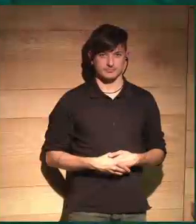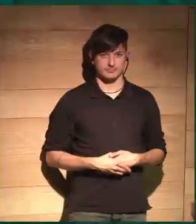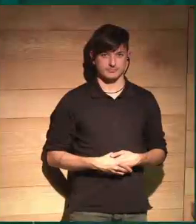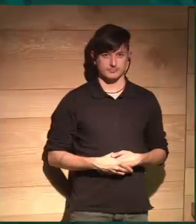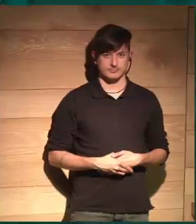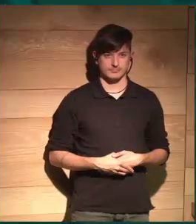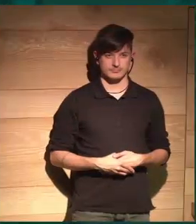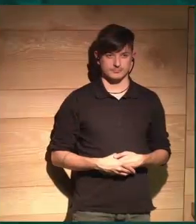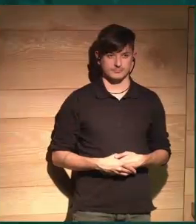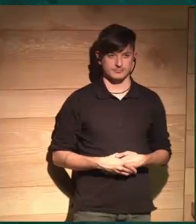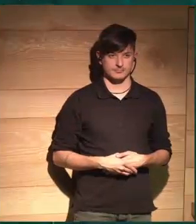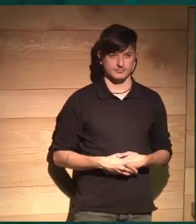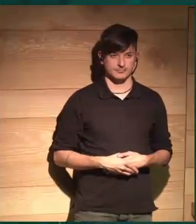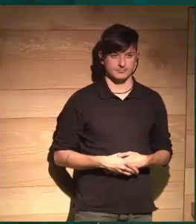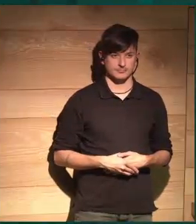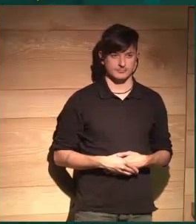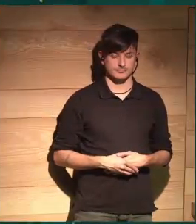sí